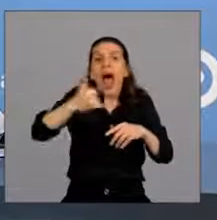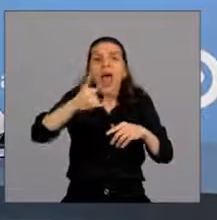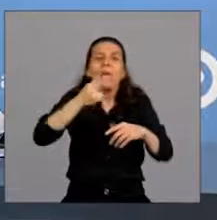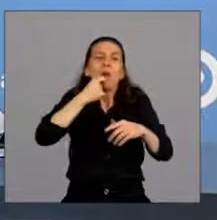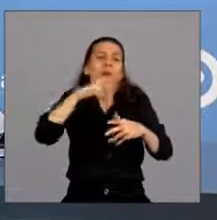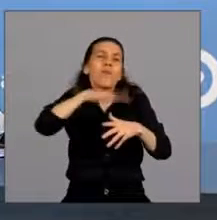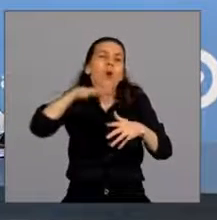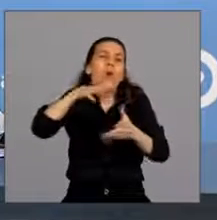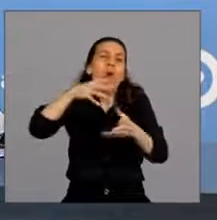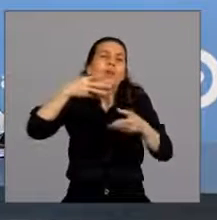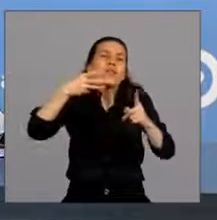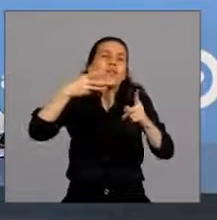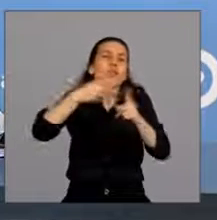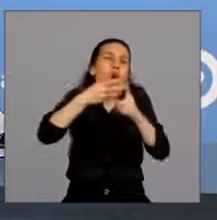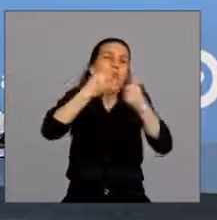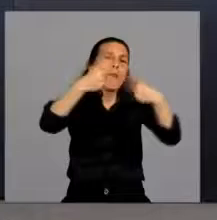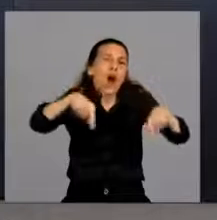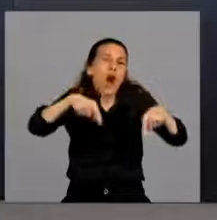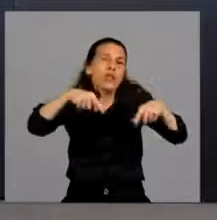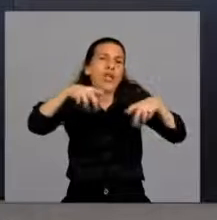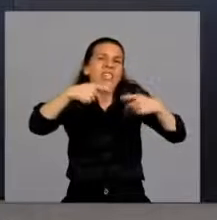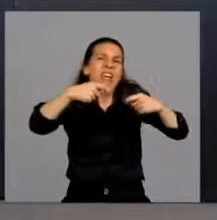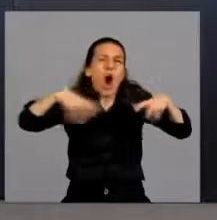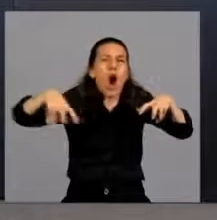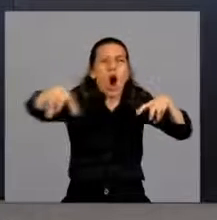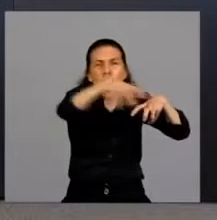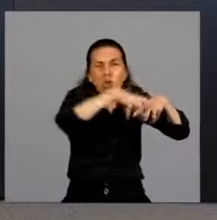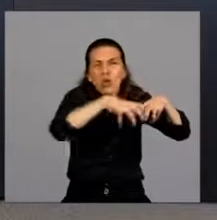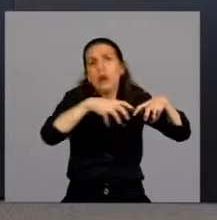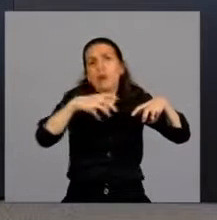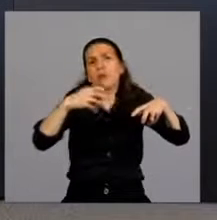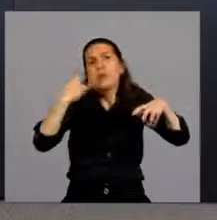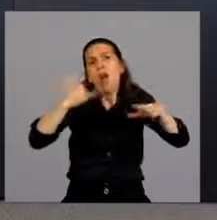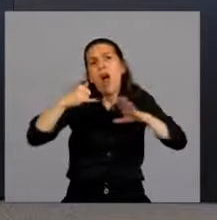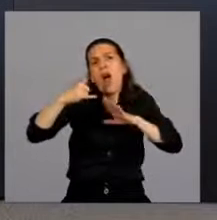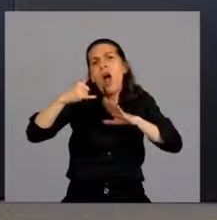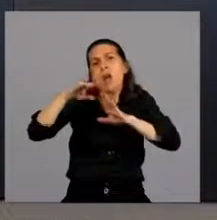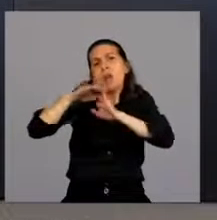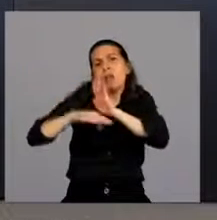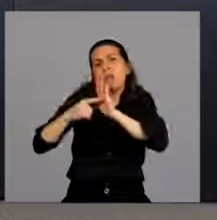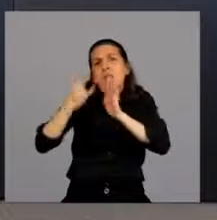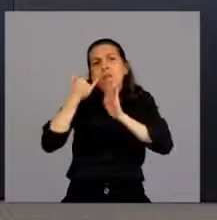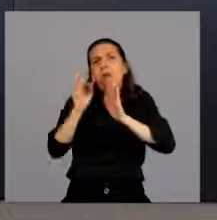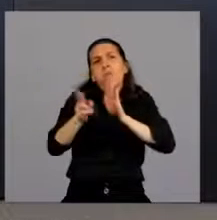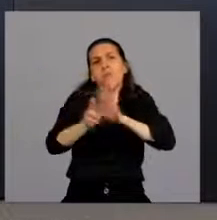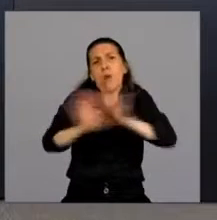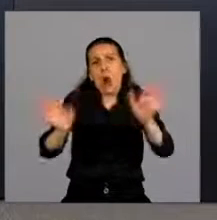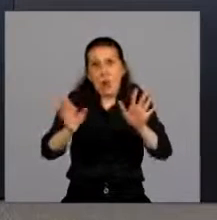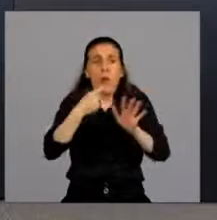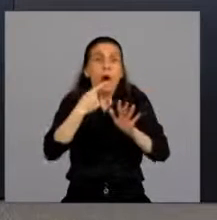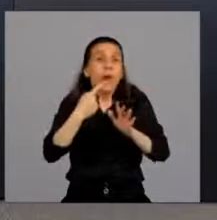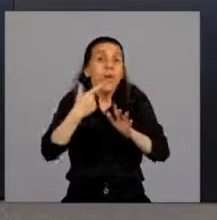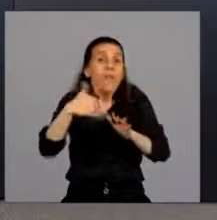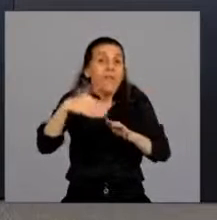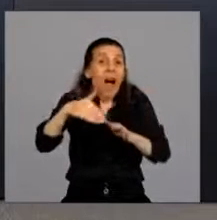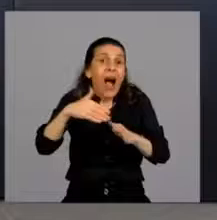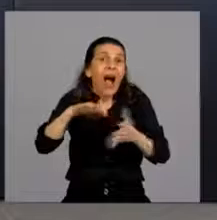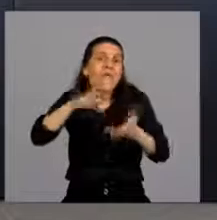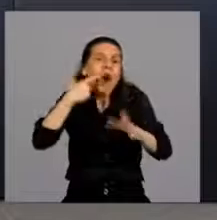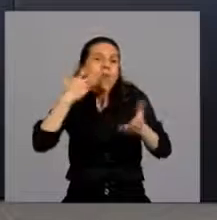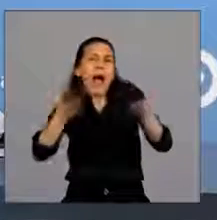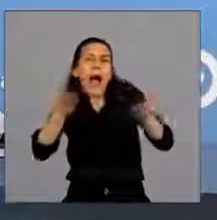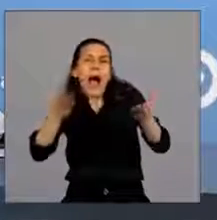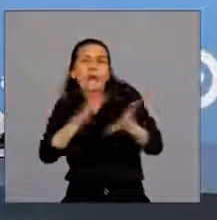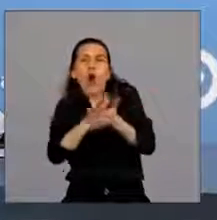llamados grandes centros comerciales de la ciudad, cuya lista es pública porque ya hoy está restringido. Y vamos a, de alguna manera, compensar o balancear